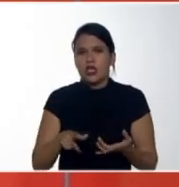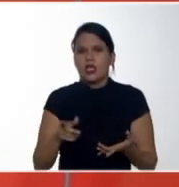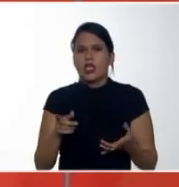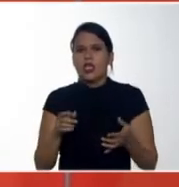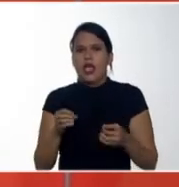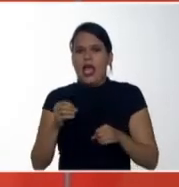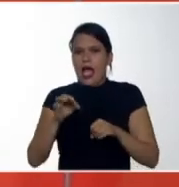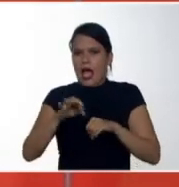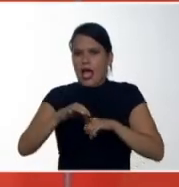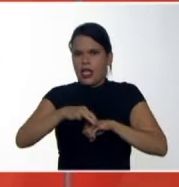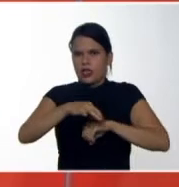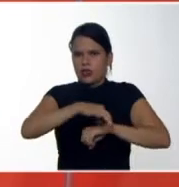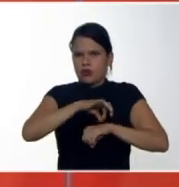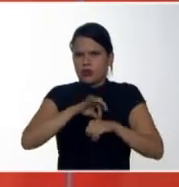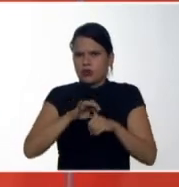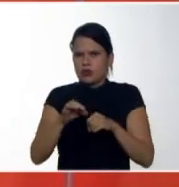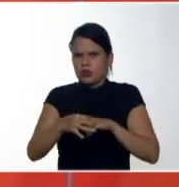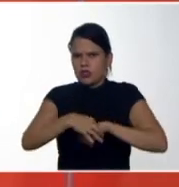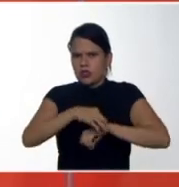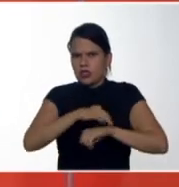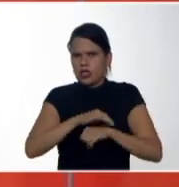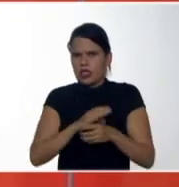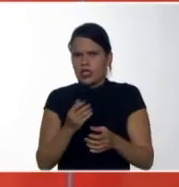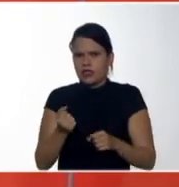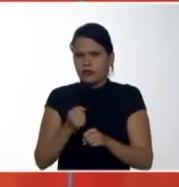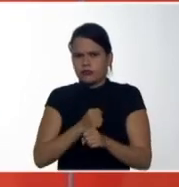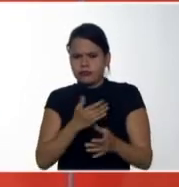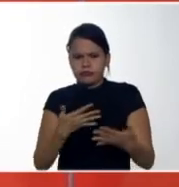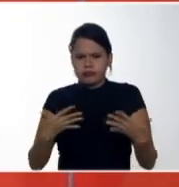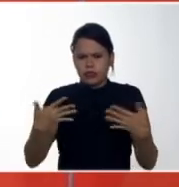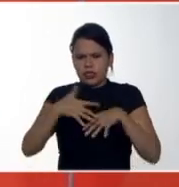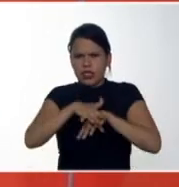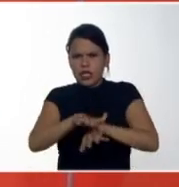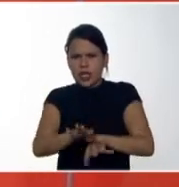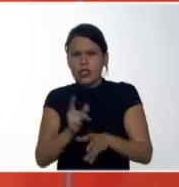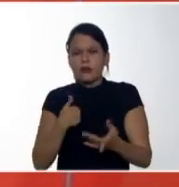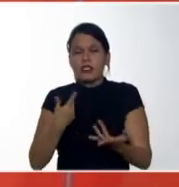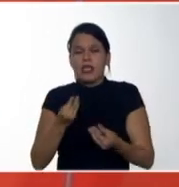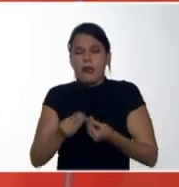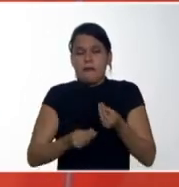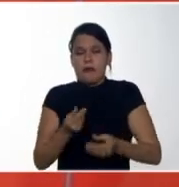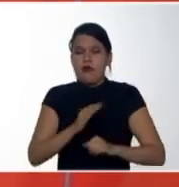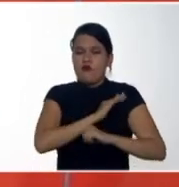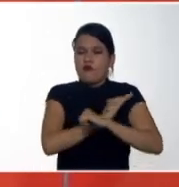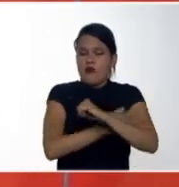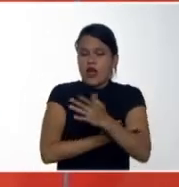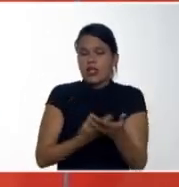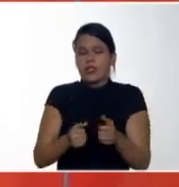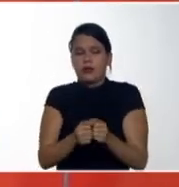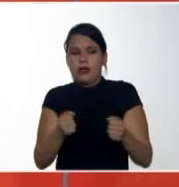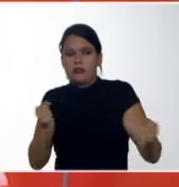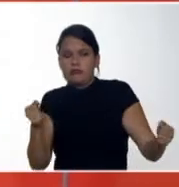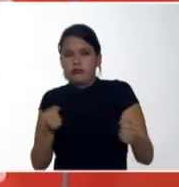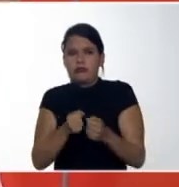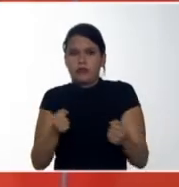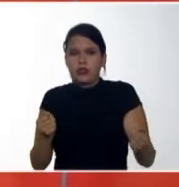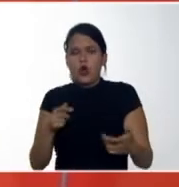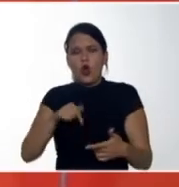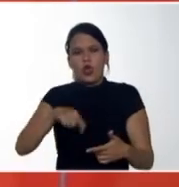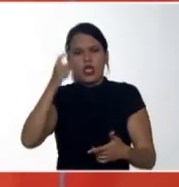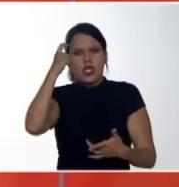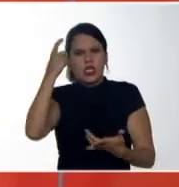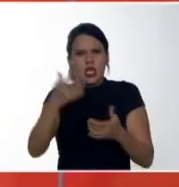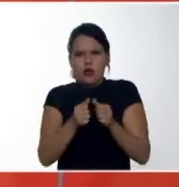que están interactuando para que sea más resistente, más duradero, más flexible. Hoy en día las